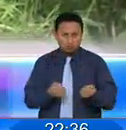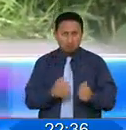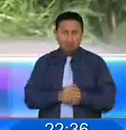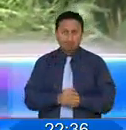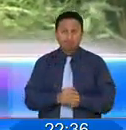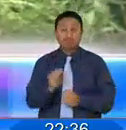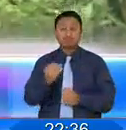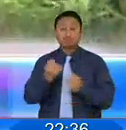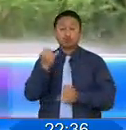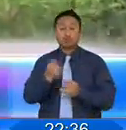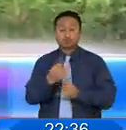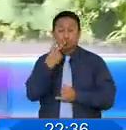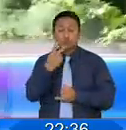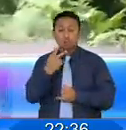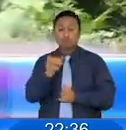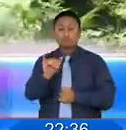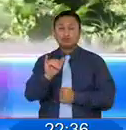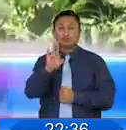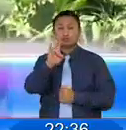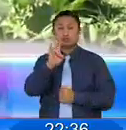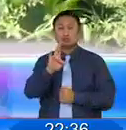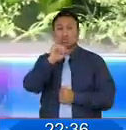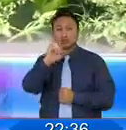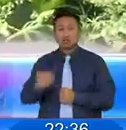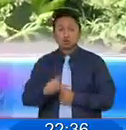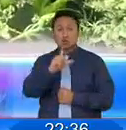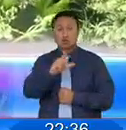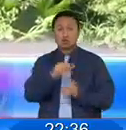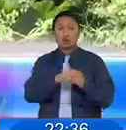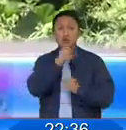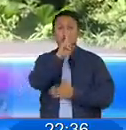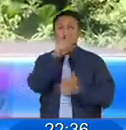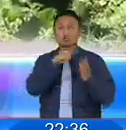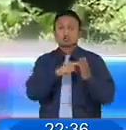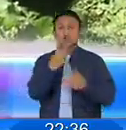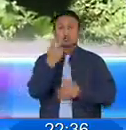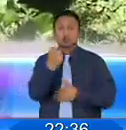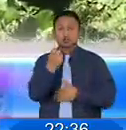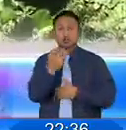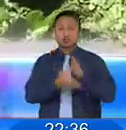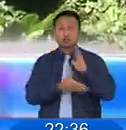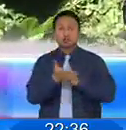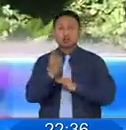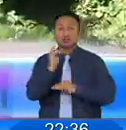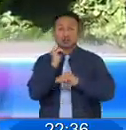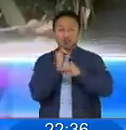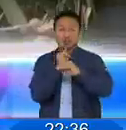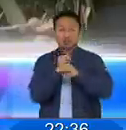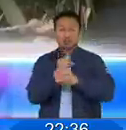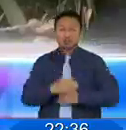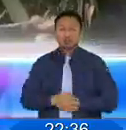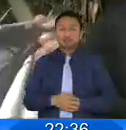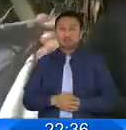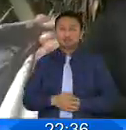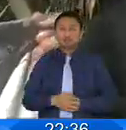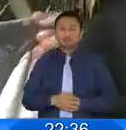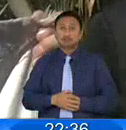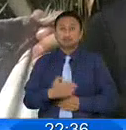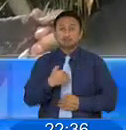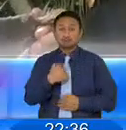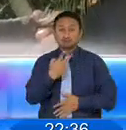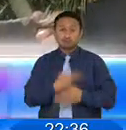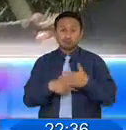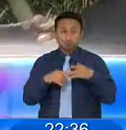vista por última vez el sábado 7 de julio del 2012, cuando salía de la iglesia evangélica. Y yo sigo sin mi hija